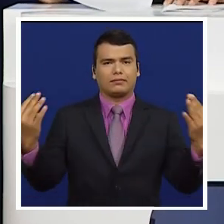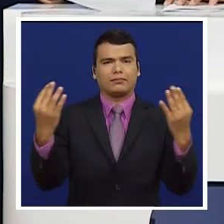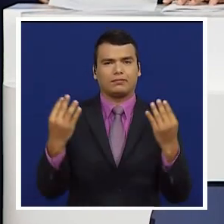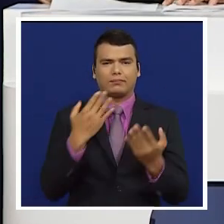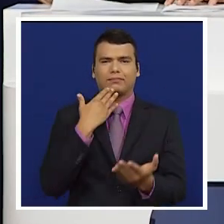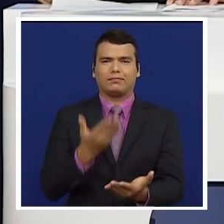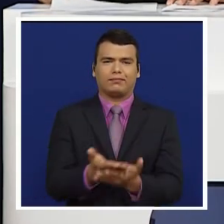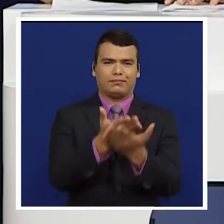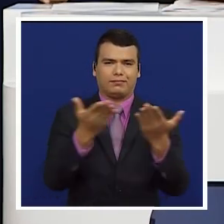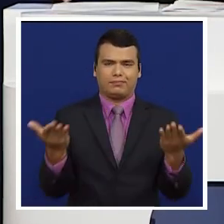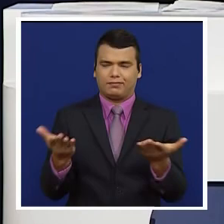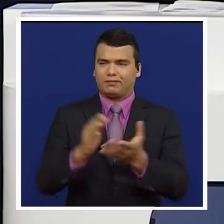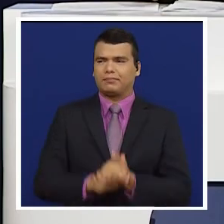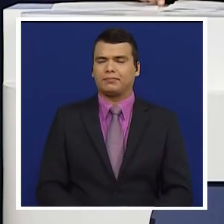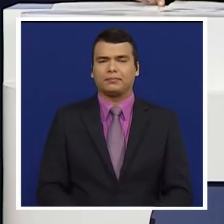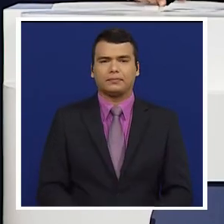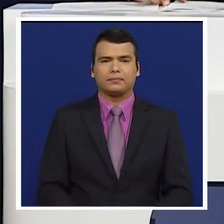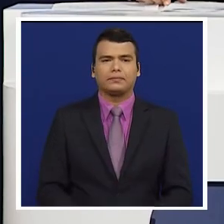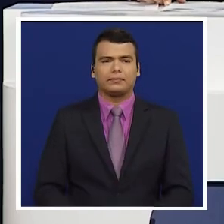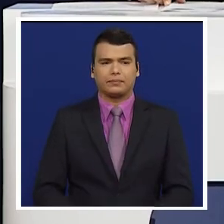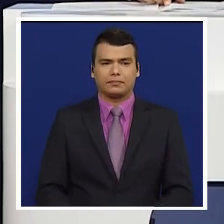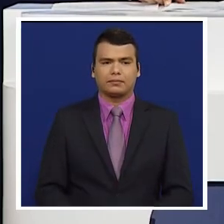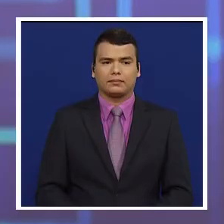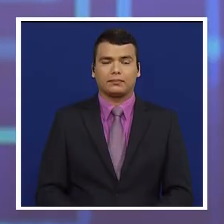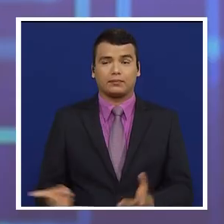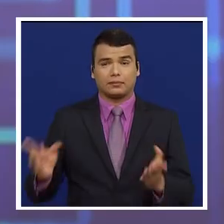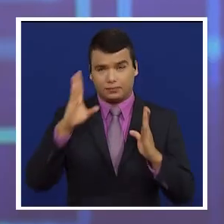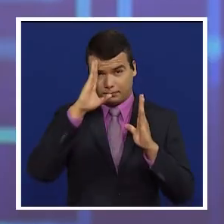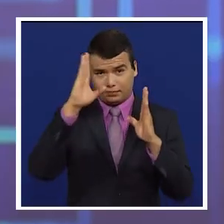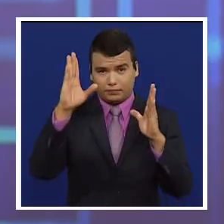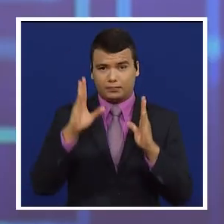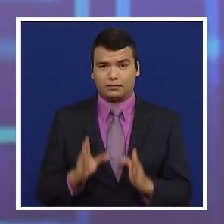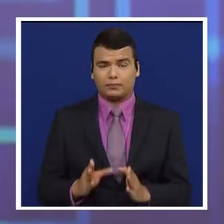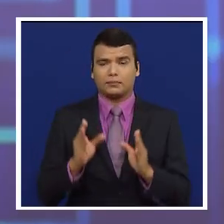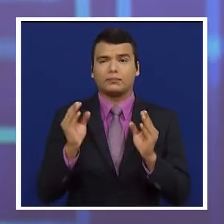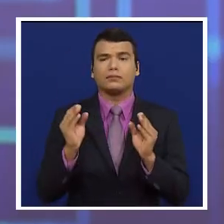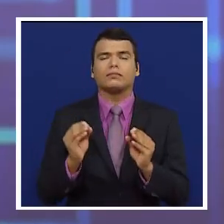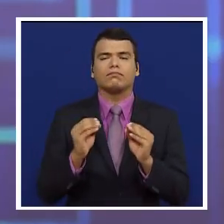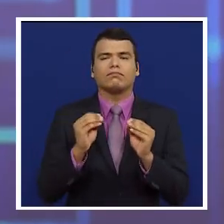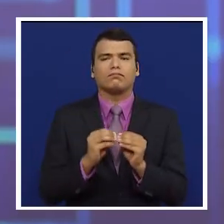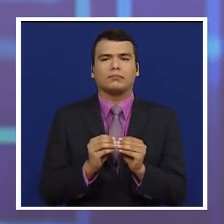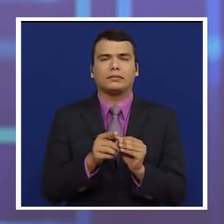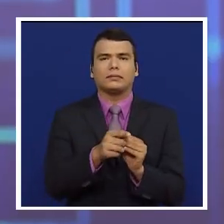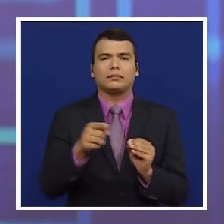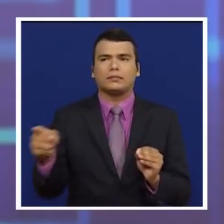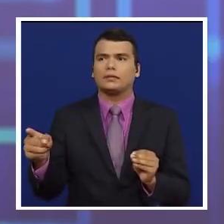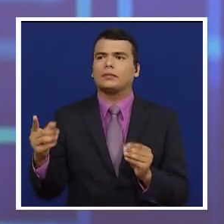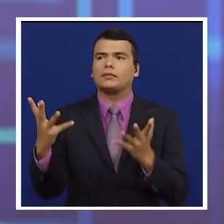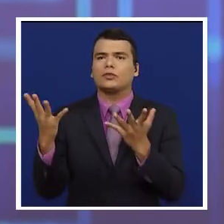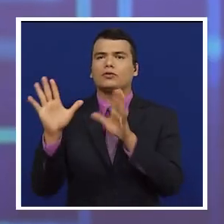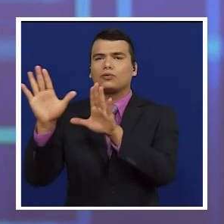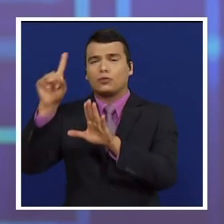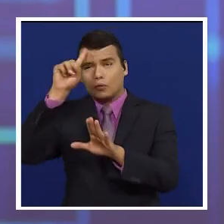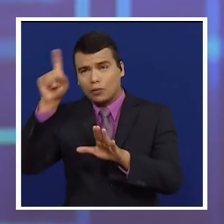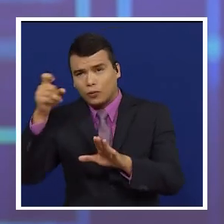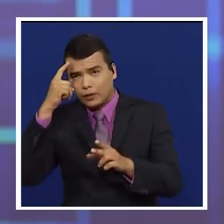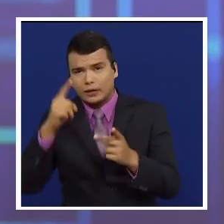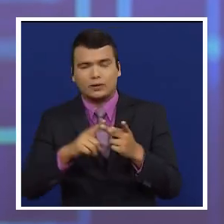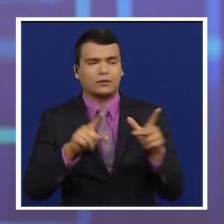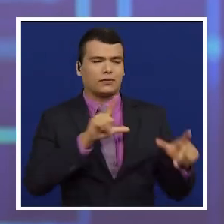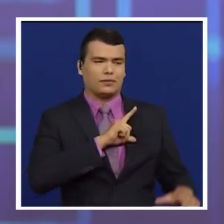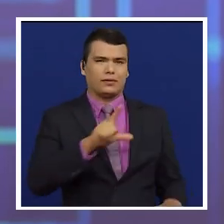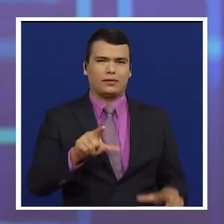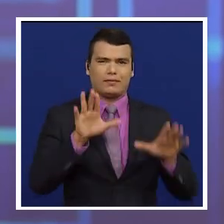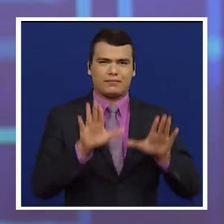a todos ustedes. Y atención, fracasaron los acercamientos entre el gobierno y los líderes del